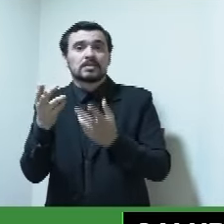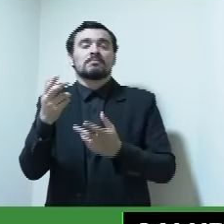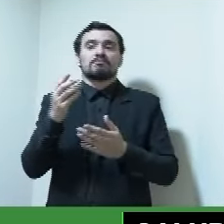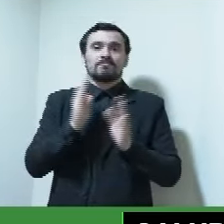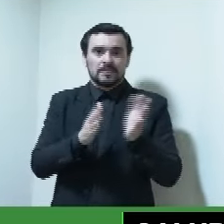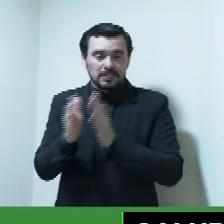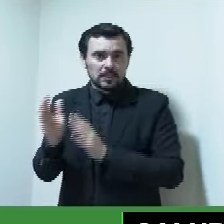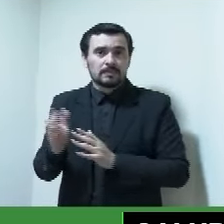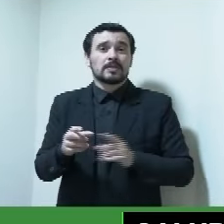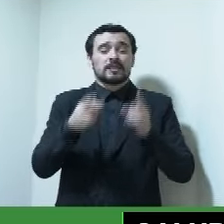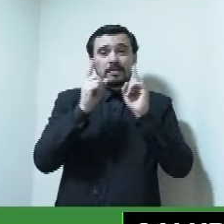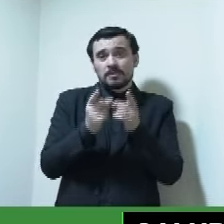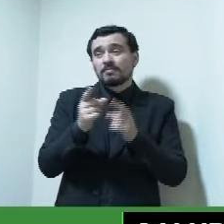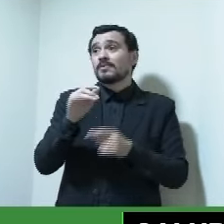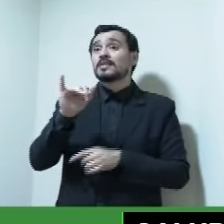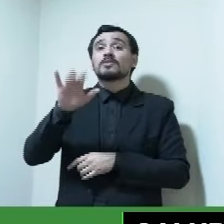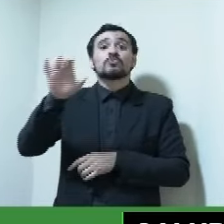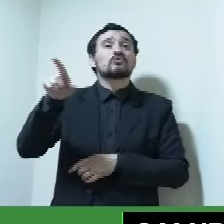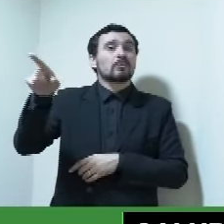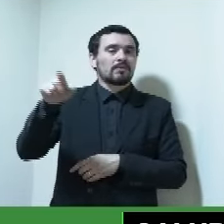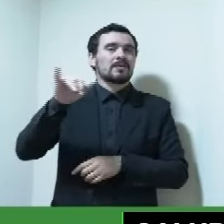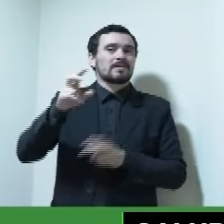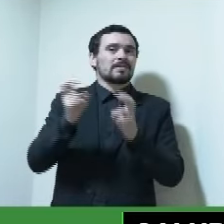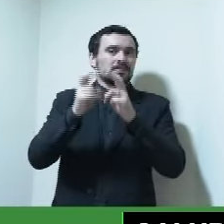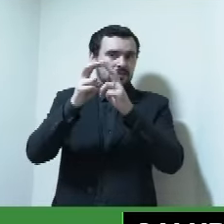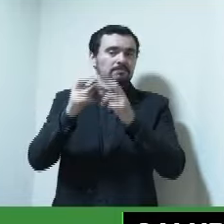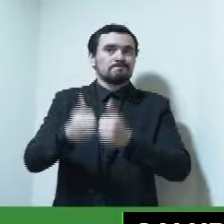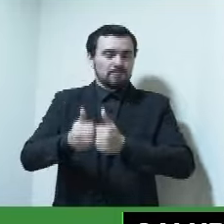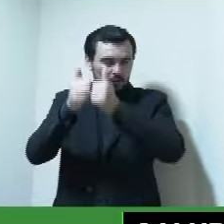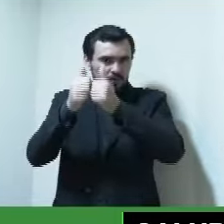la infraestructura del Instituto del Cáncer.